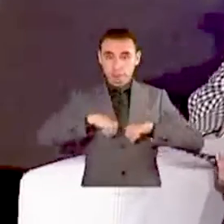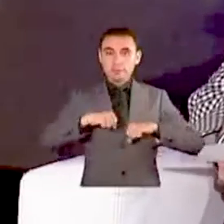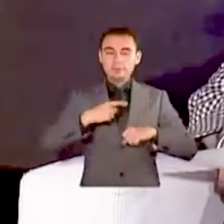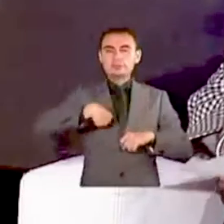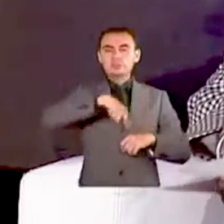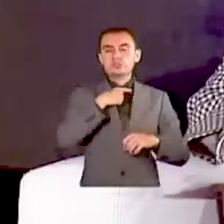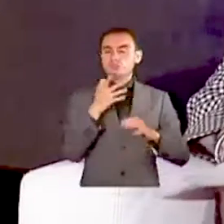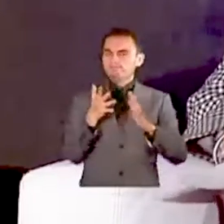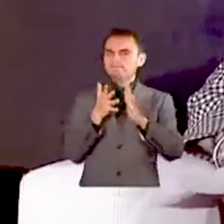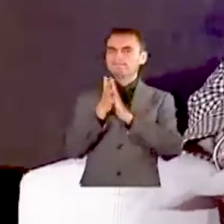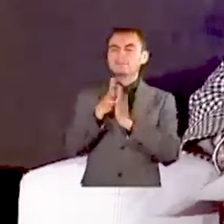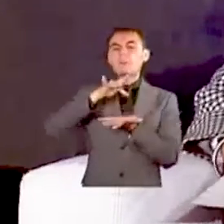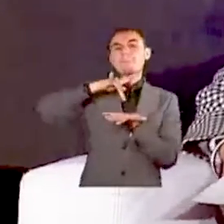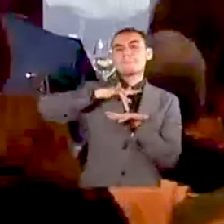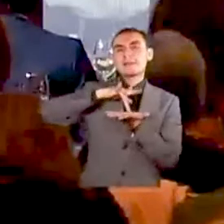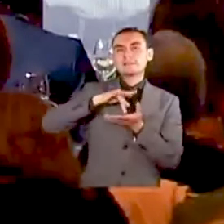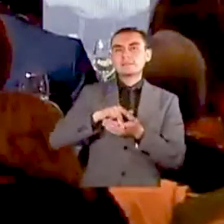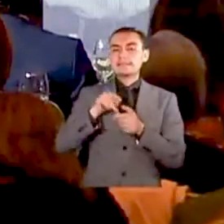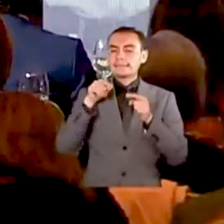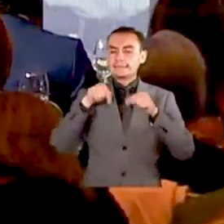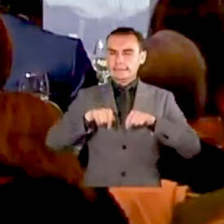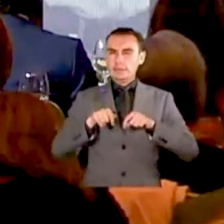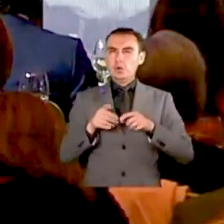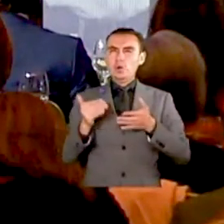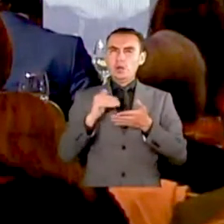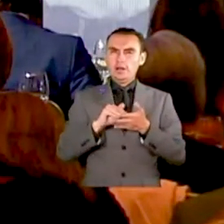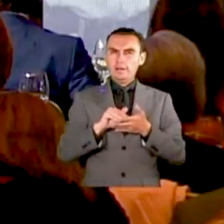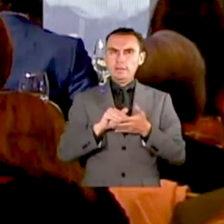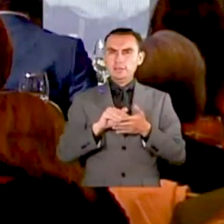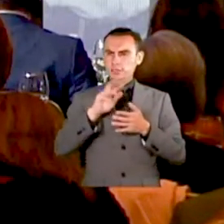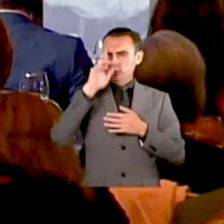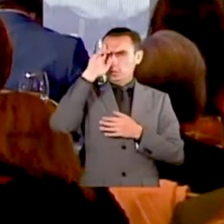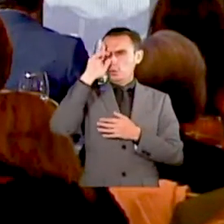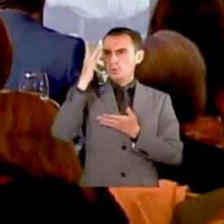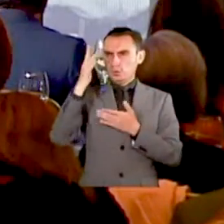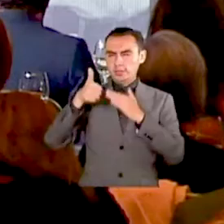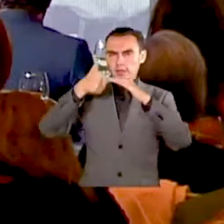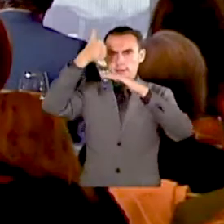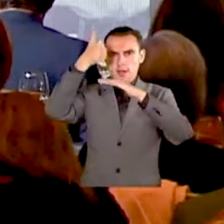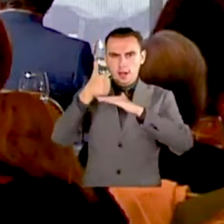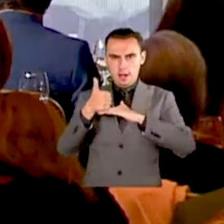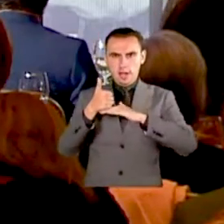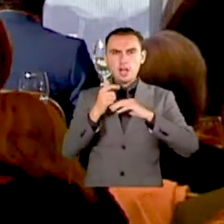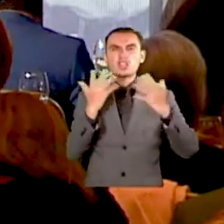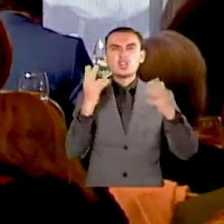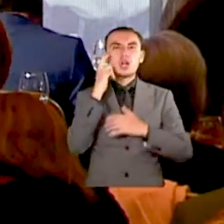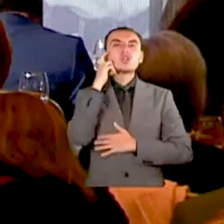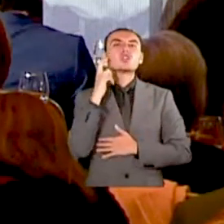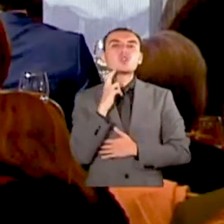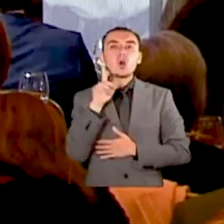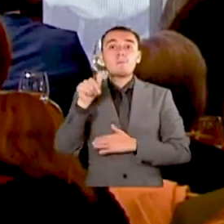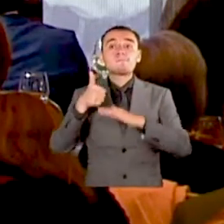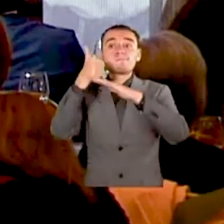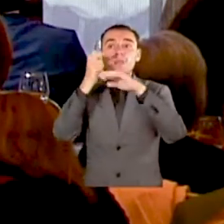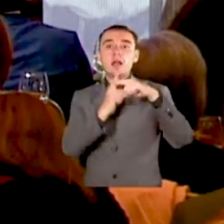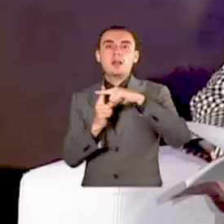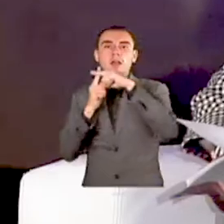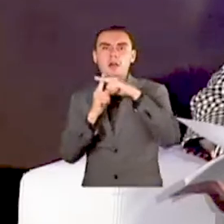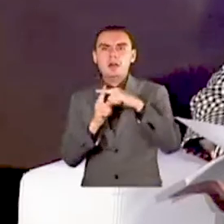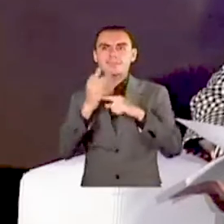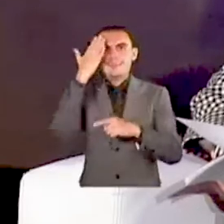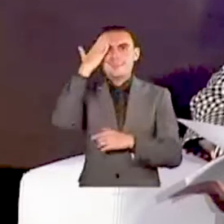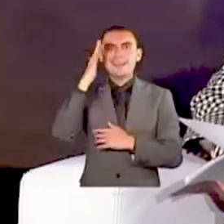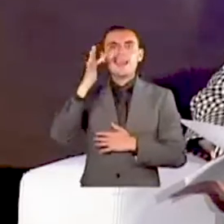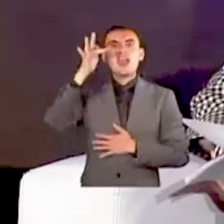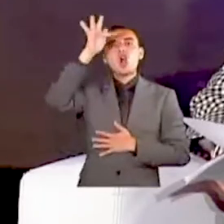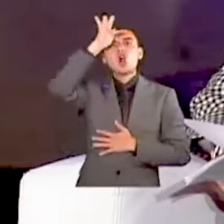que participamos, y aquí quiero hacerle un reconocimiento al Procurador Regional del Chocó por el Hospital